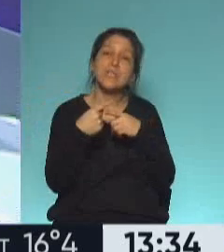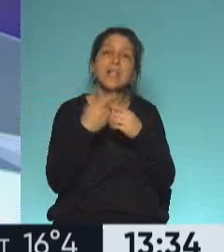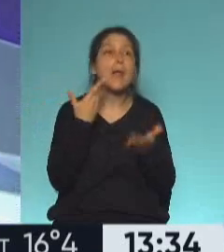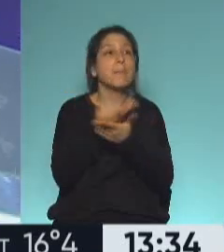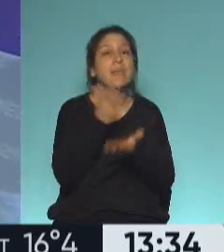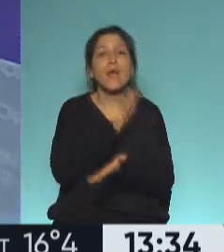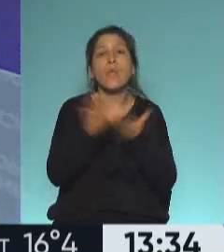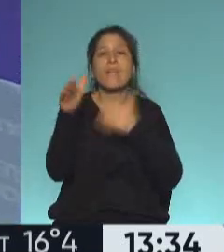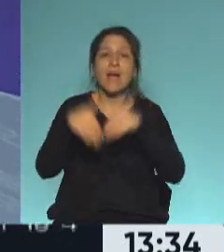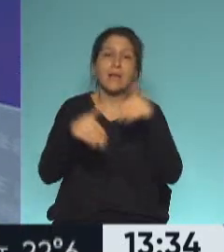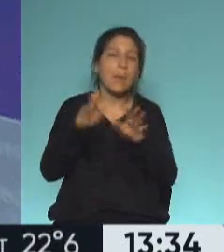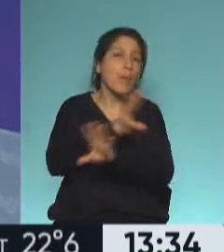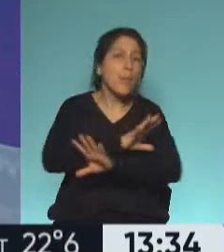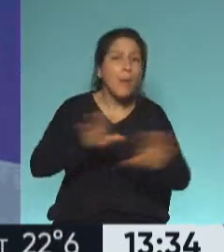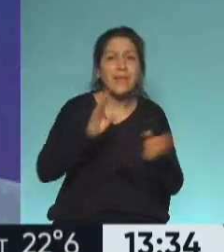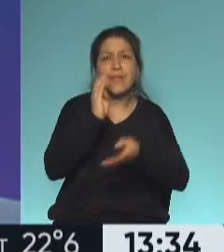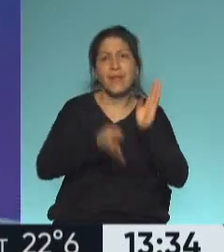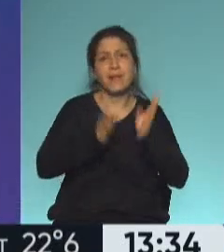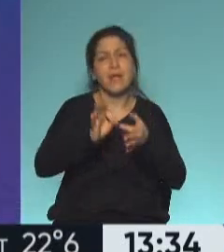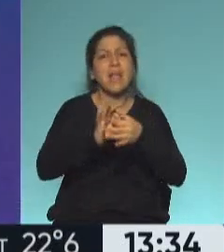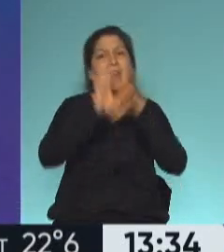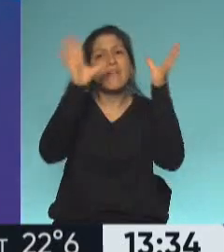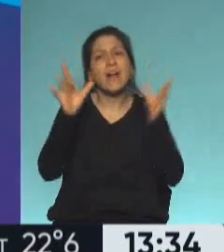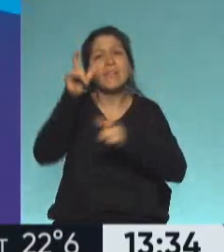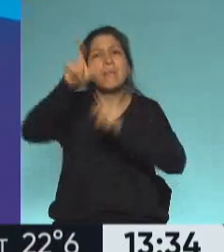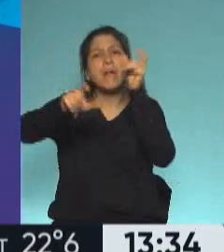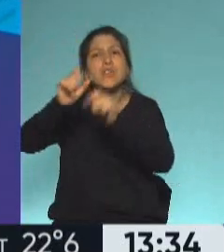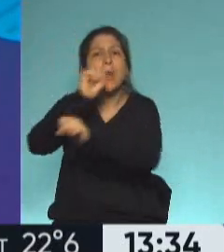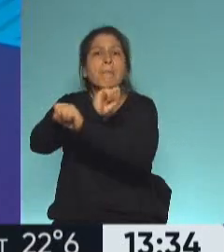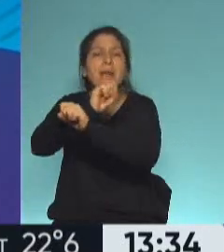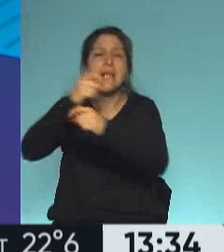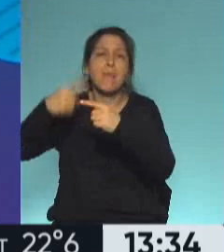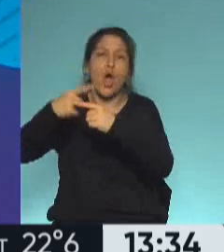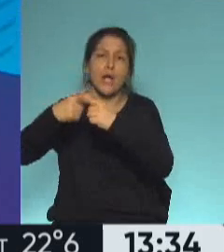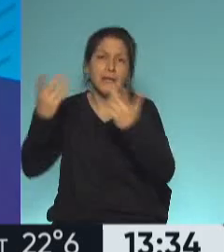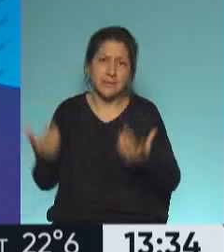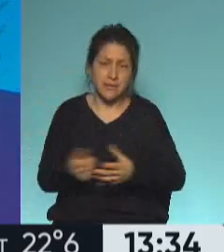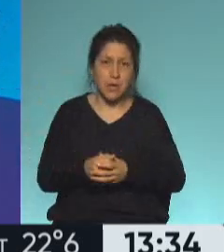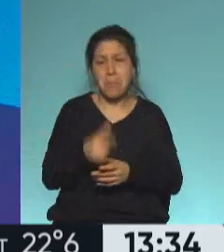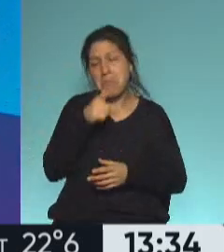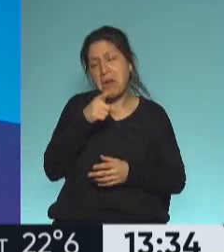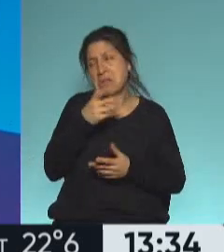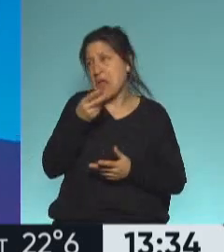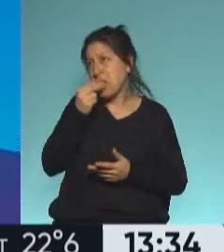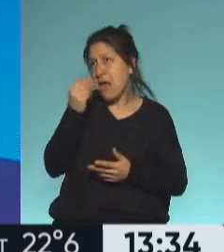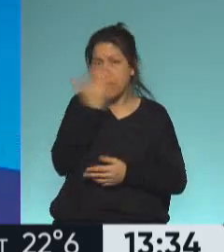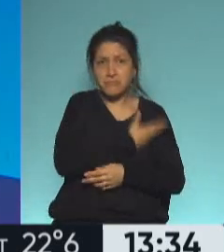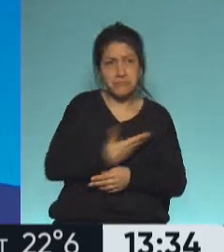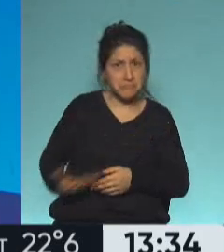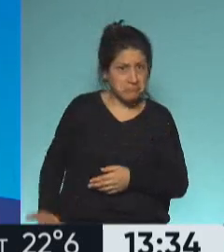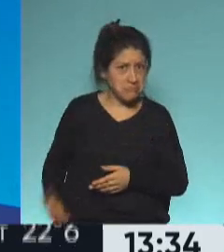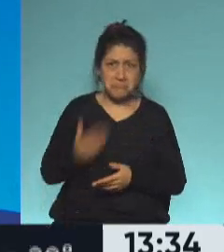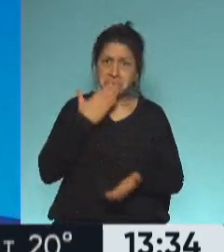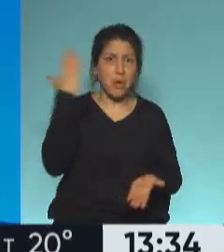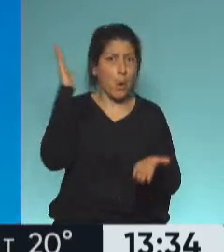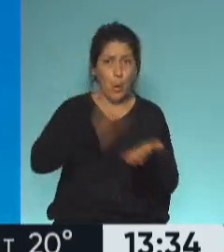elecciones, fin de la represión y libertad de los presos políticos. Como si no pasara nada, Lukashenko jura como presidente